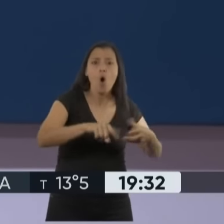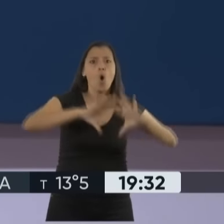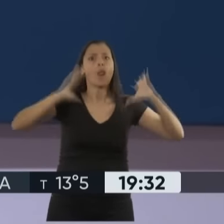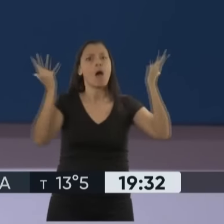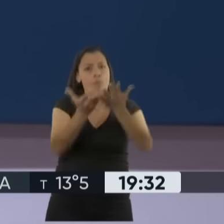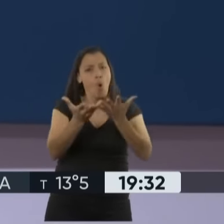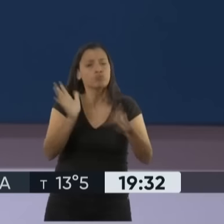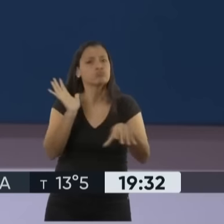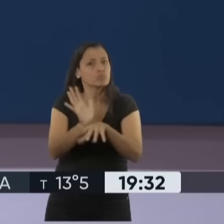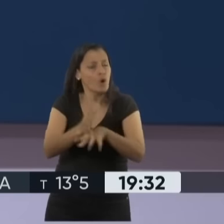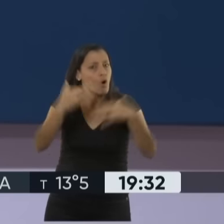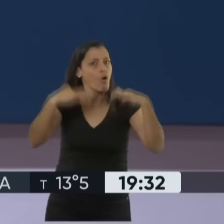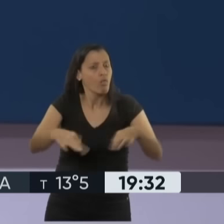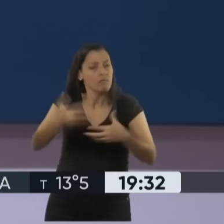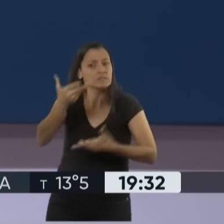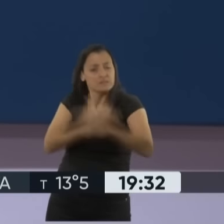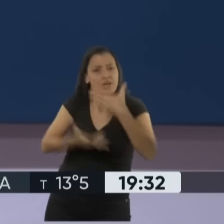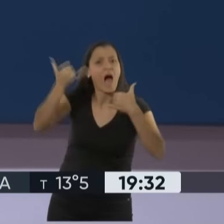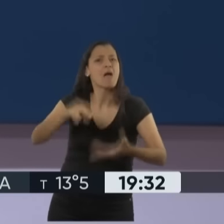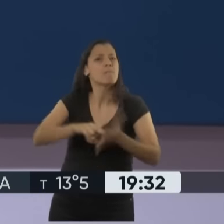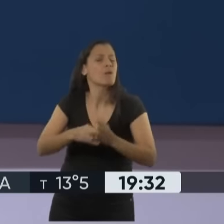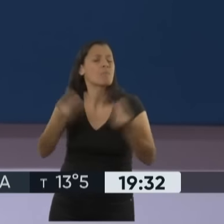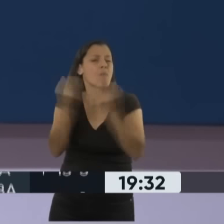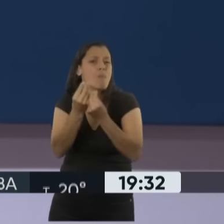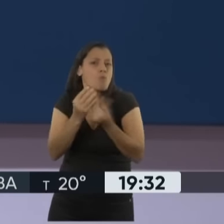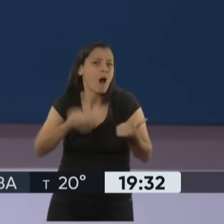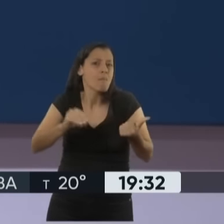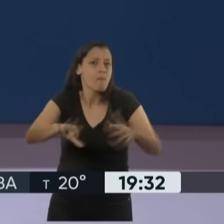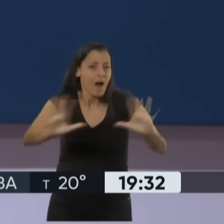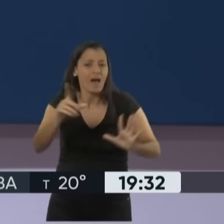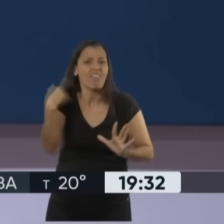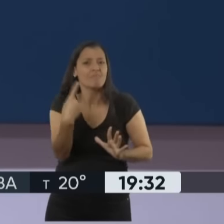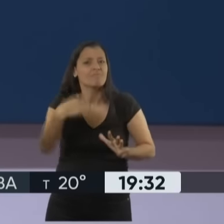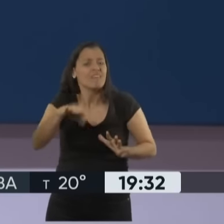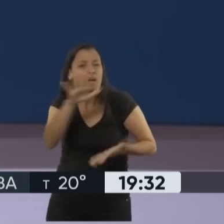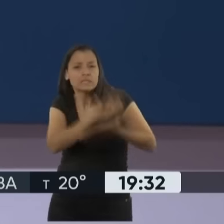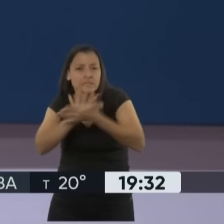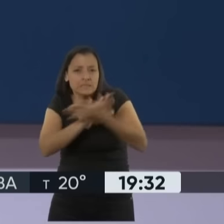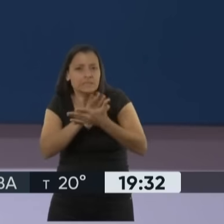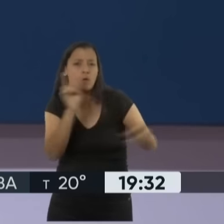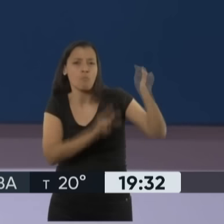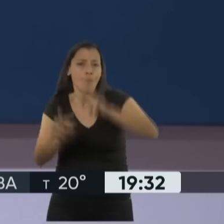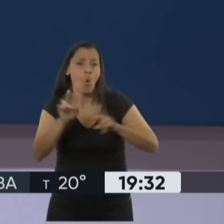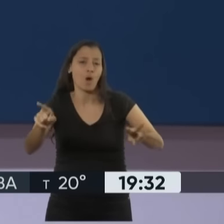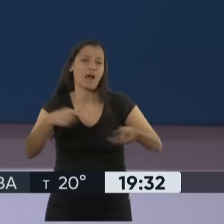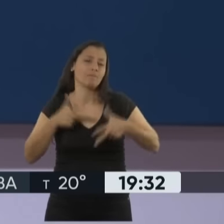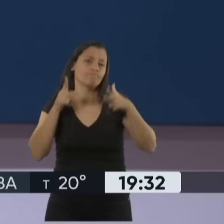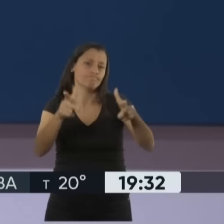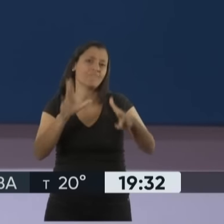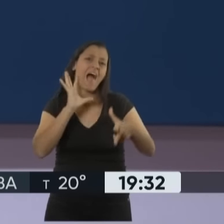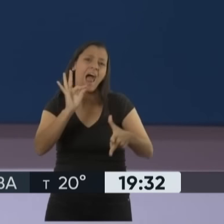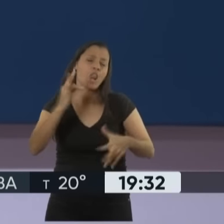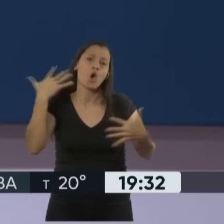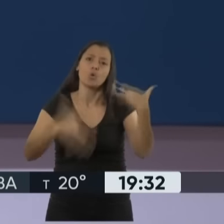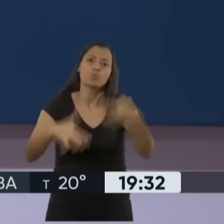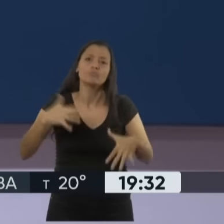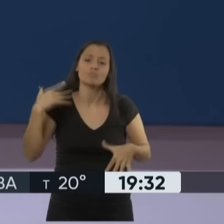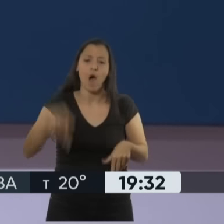sinfónica frente a los dramas existentes aquí permítanme señalar la urgente necesidad